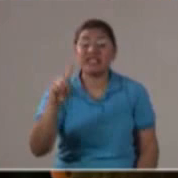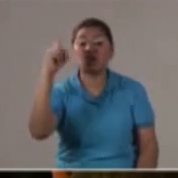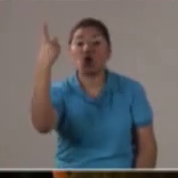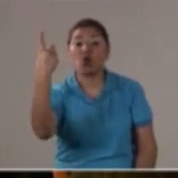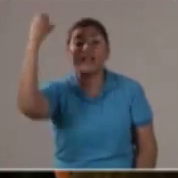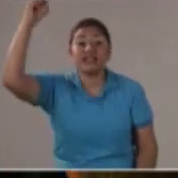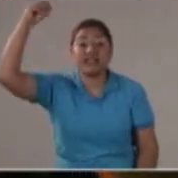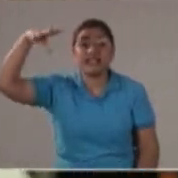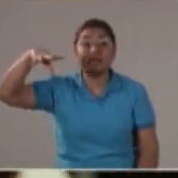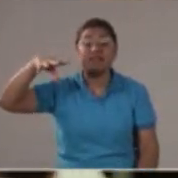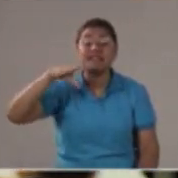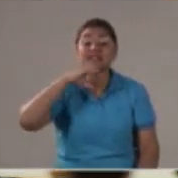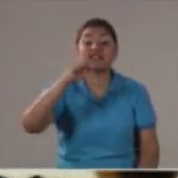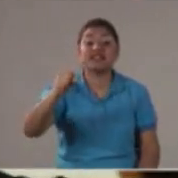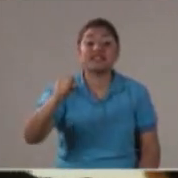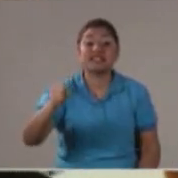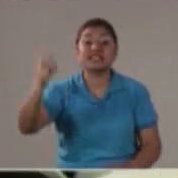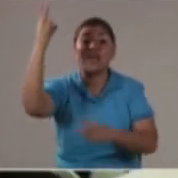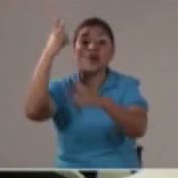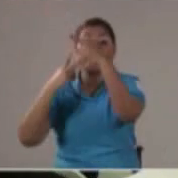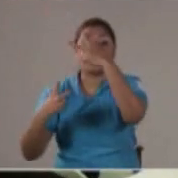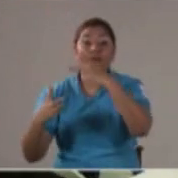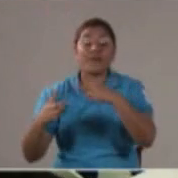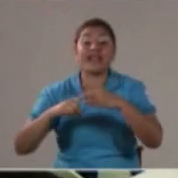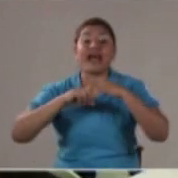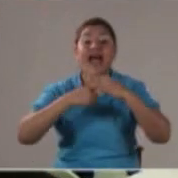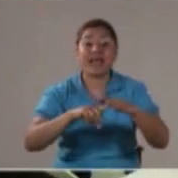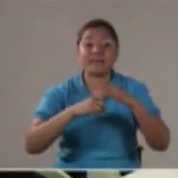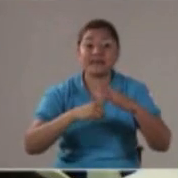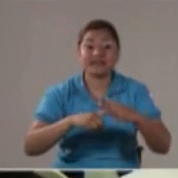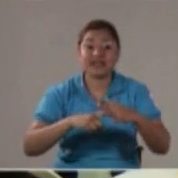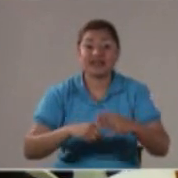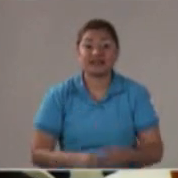de las bendiciones es volver a empezar.